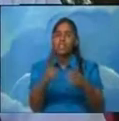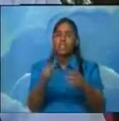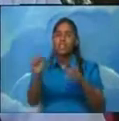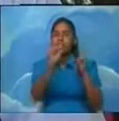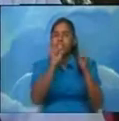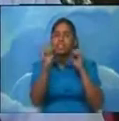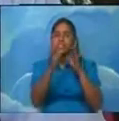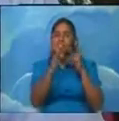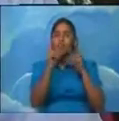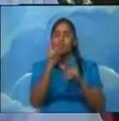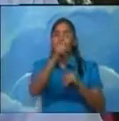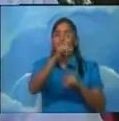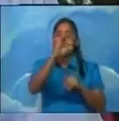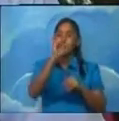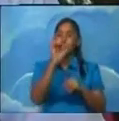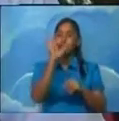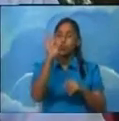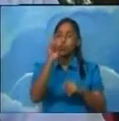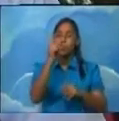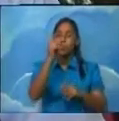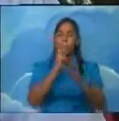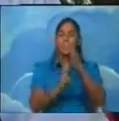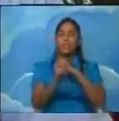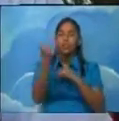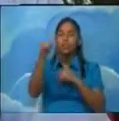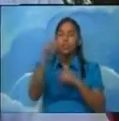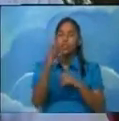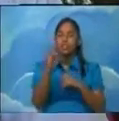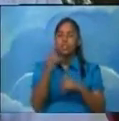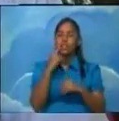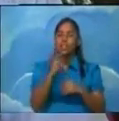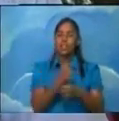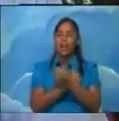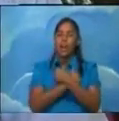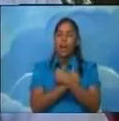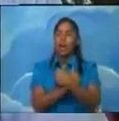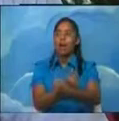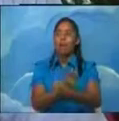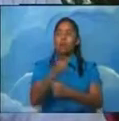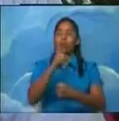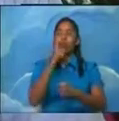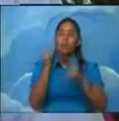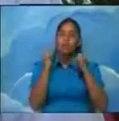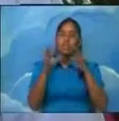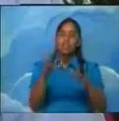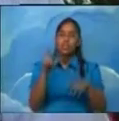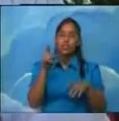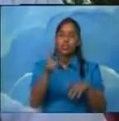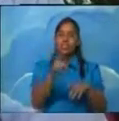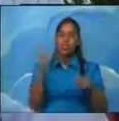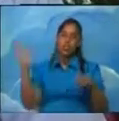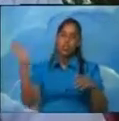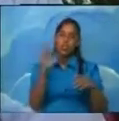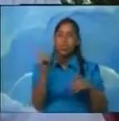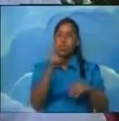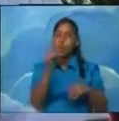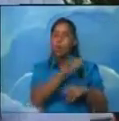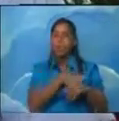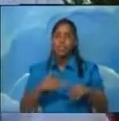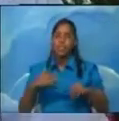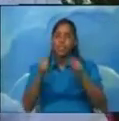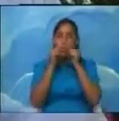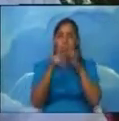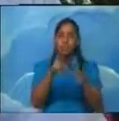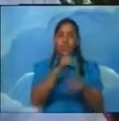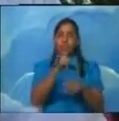libro de Salmo 109, versículo 17. Dice, amó la maldición y esta le sobrevino. No quiso la bendición y